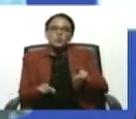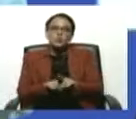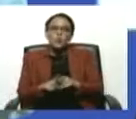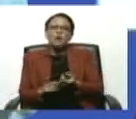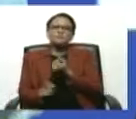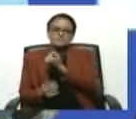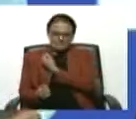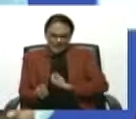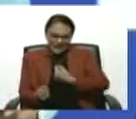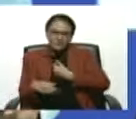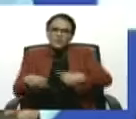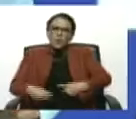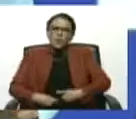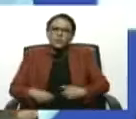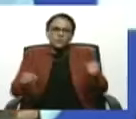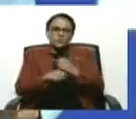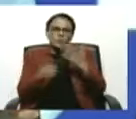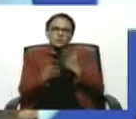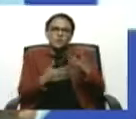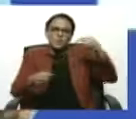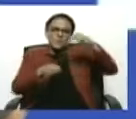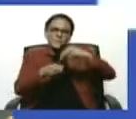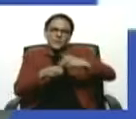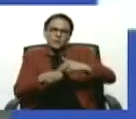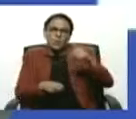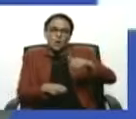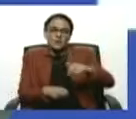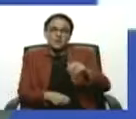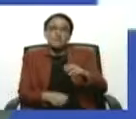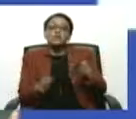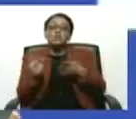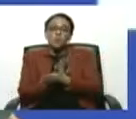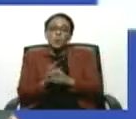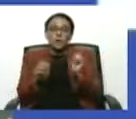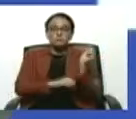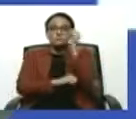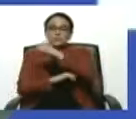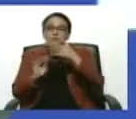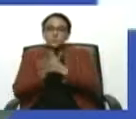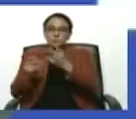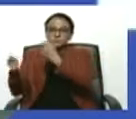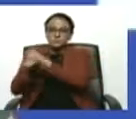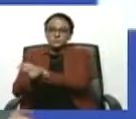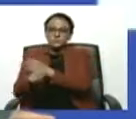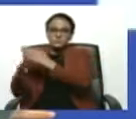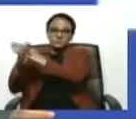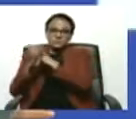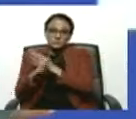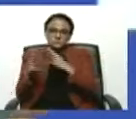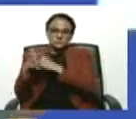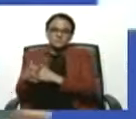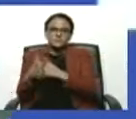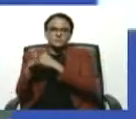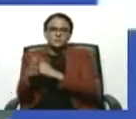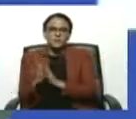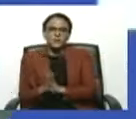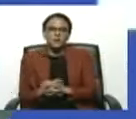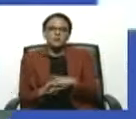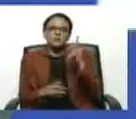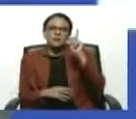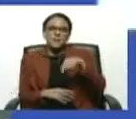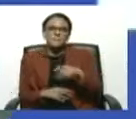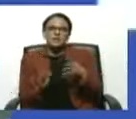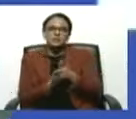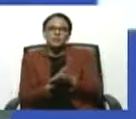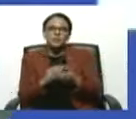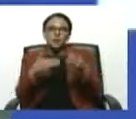nuestros trabajadores de la industria petrolera por superar el bloqueo criminal. Bueno, luego está el tema cambiario,